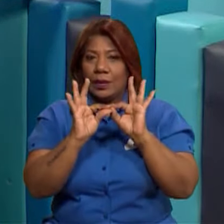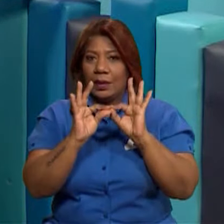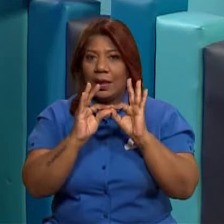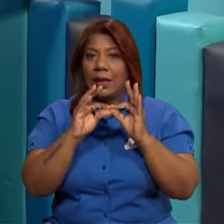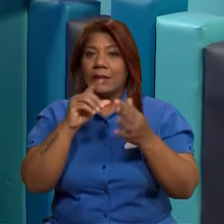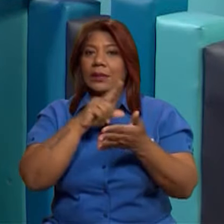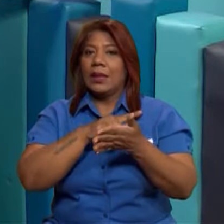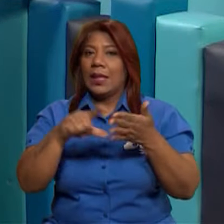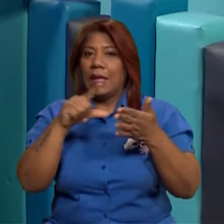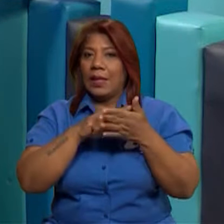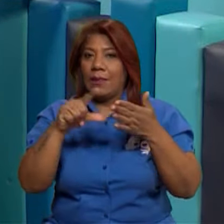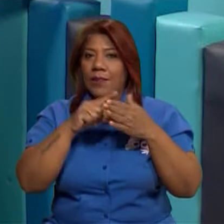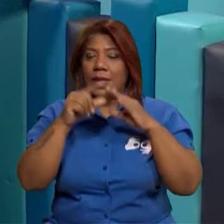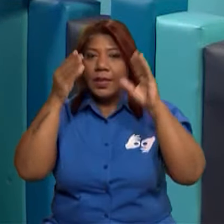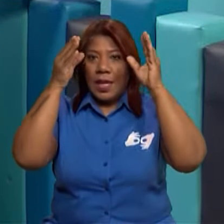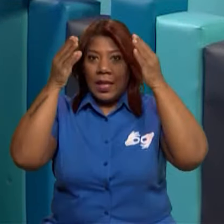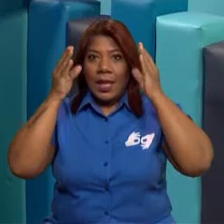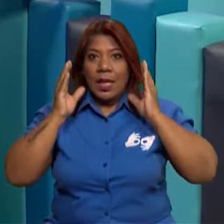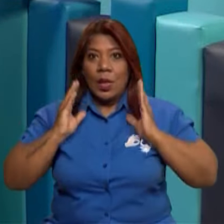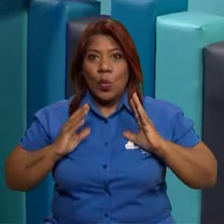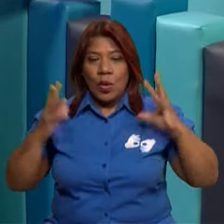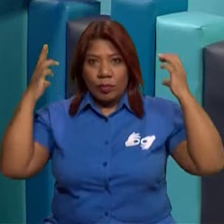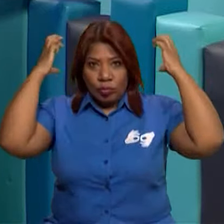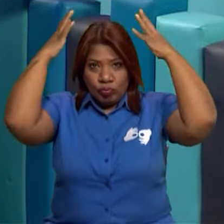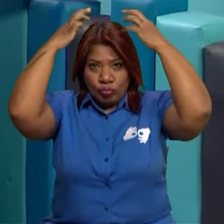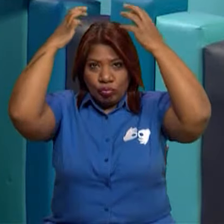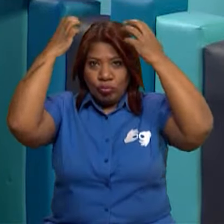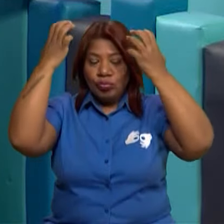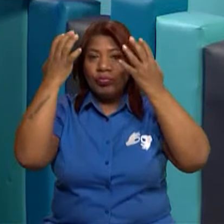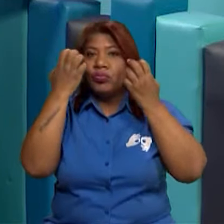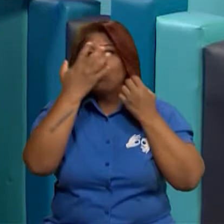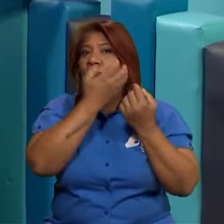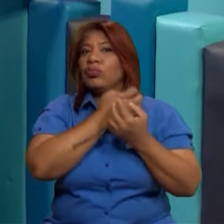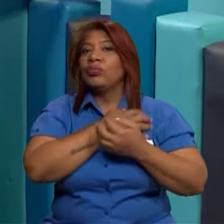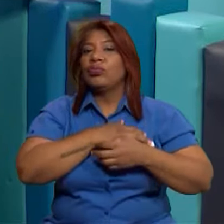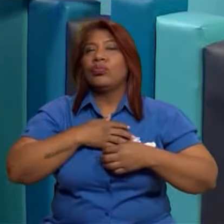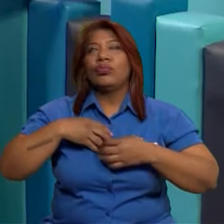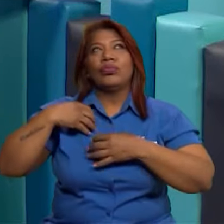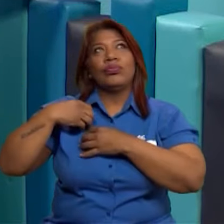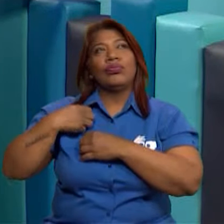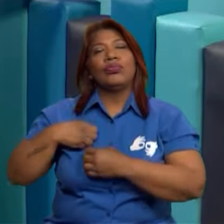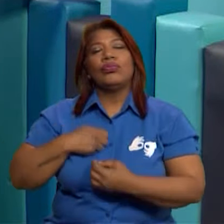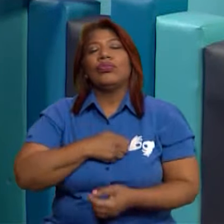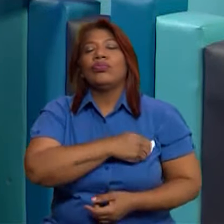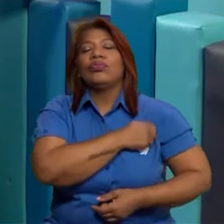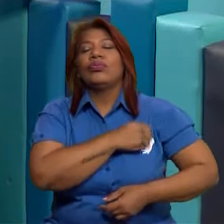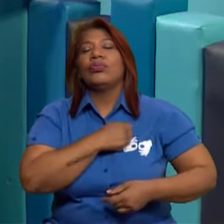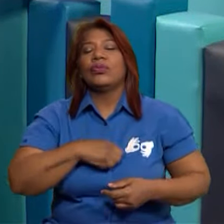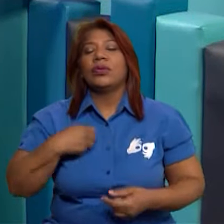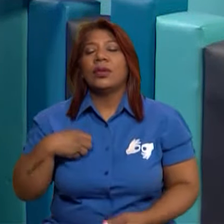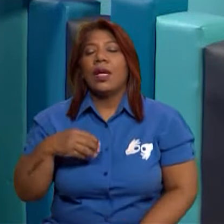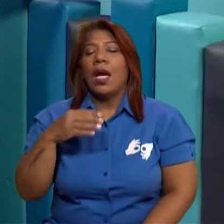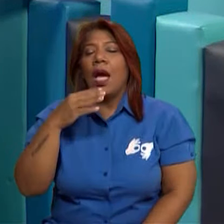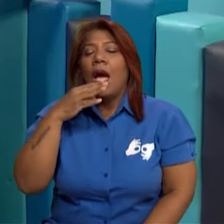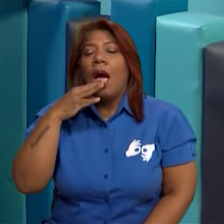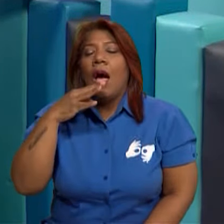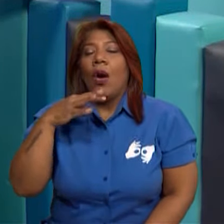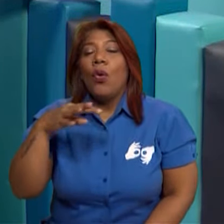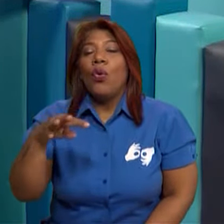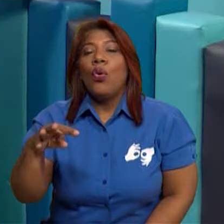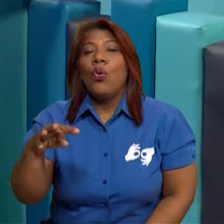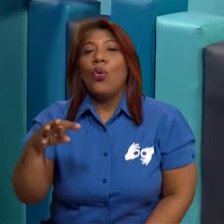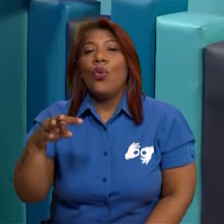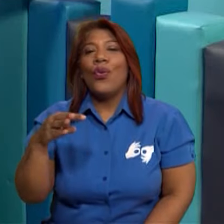gusta. Pero, ¿qué sucede cuando alguien se te acerca y la boca huele sabroso? Que huele que se cepilló los